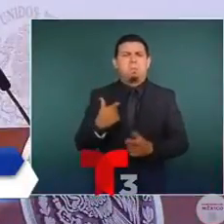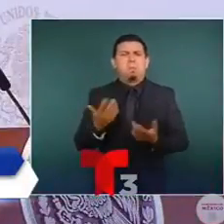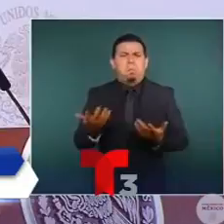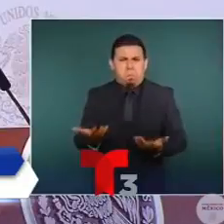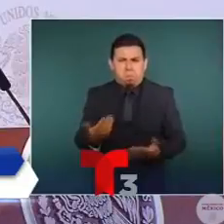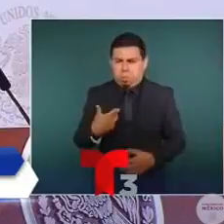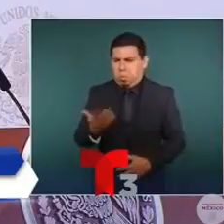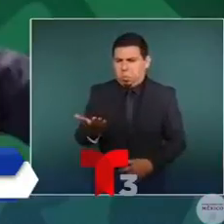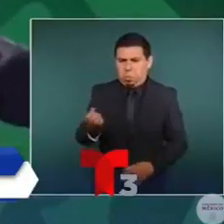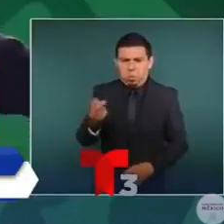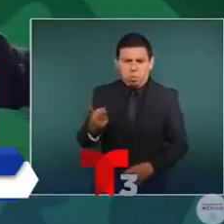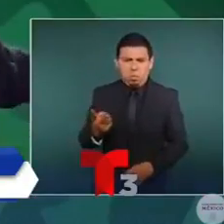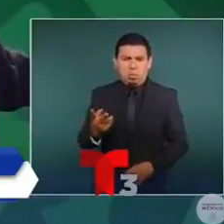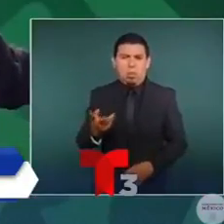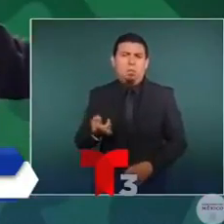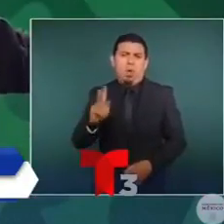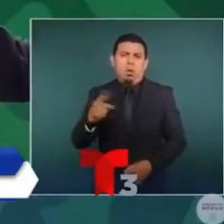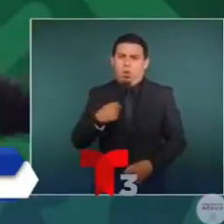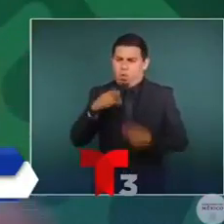Sí, mantengo